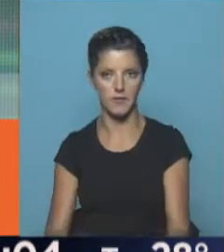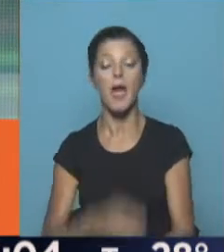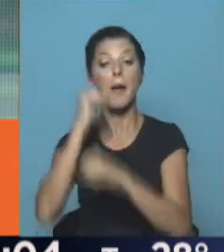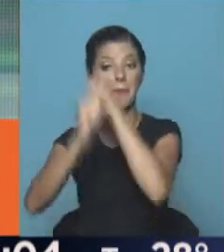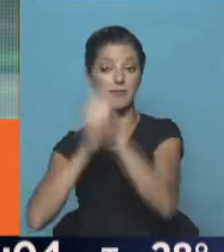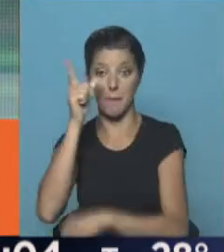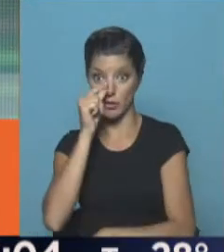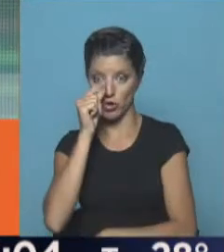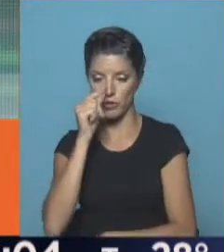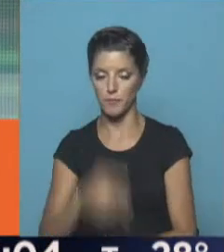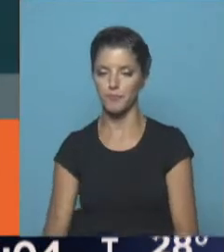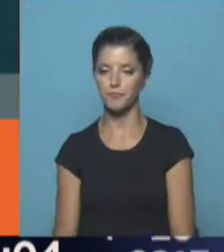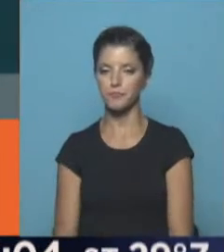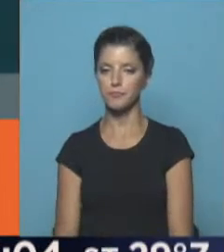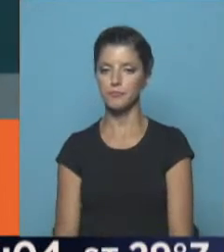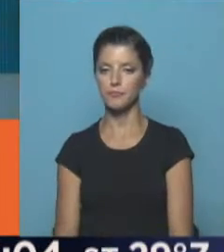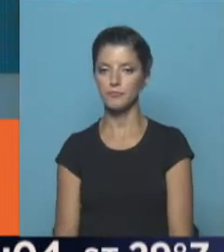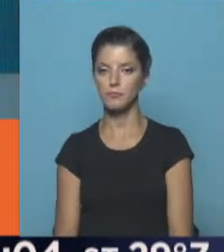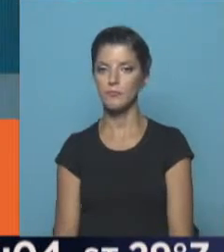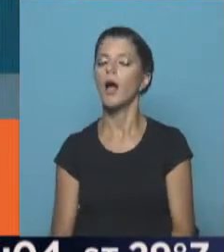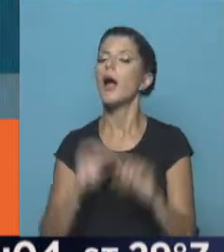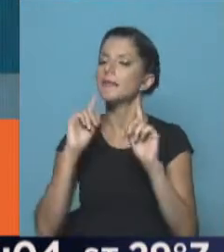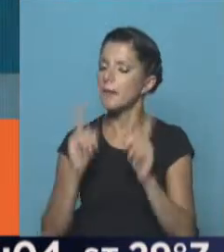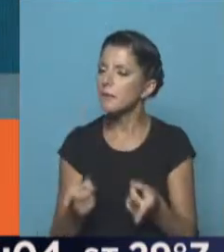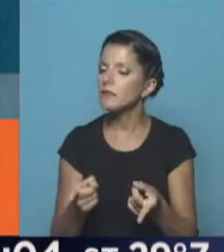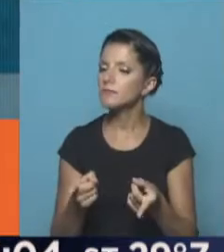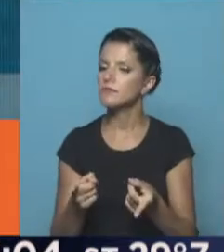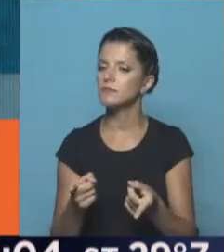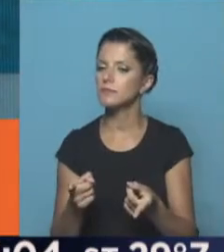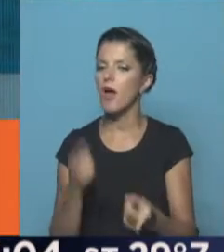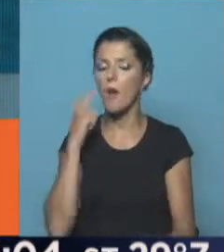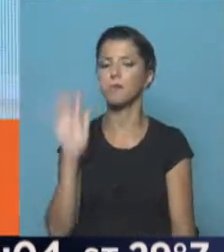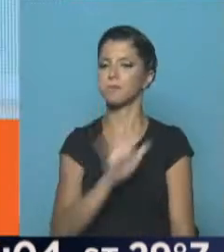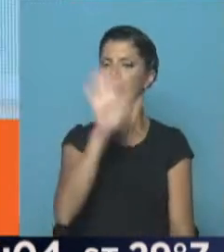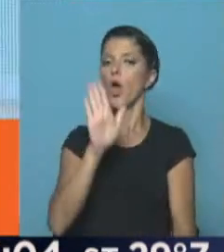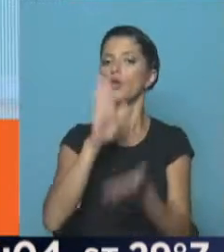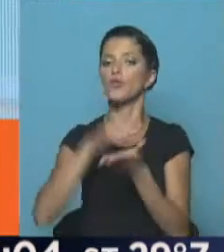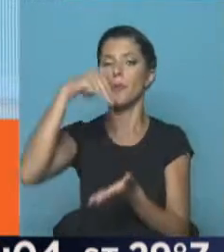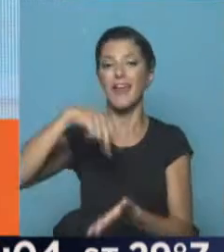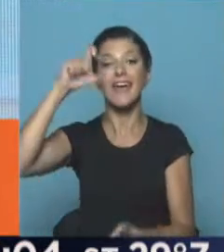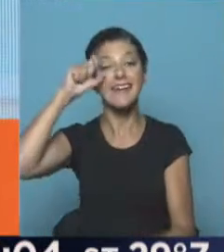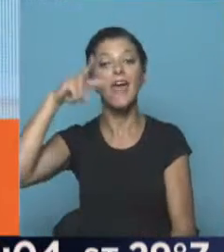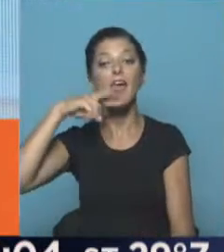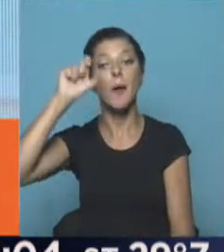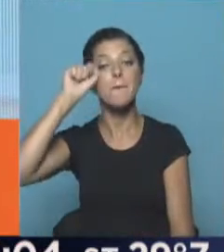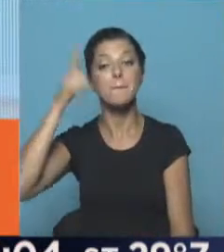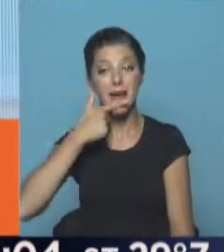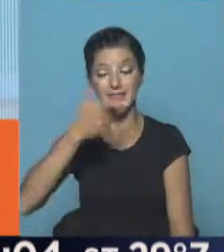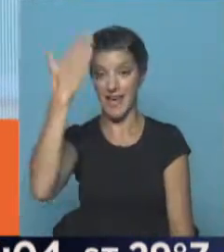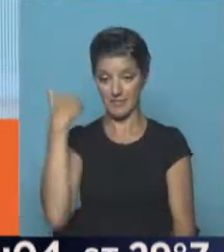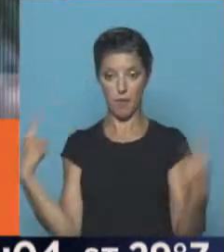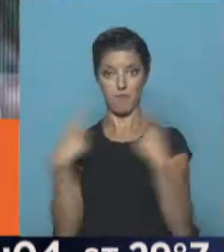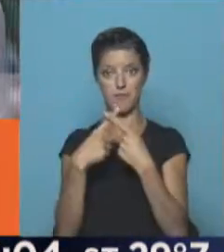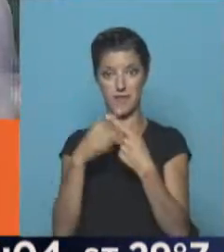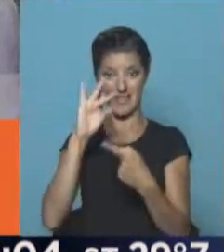y también se confirmó y se confirmaron las sospechas sobre aécio neves que fue el rival de dilma rousseff en las